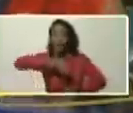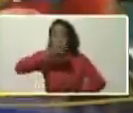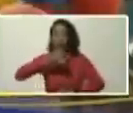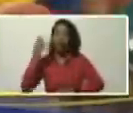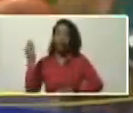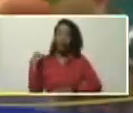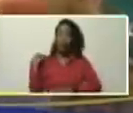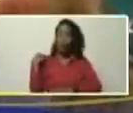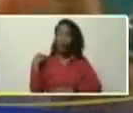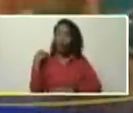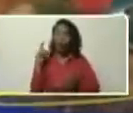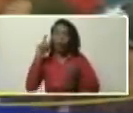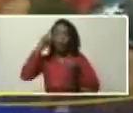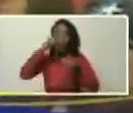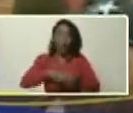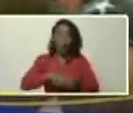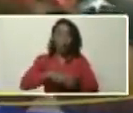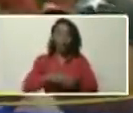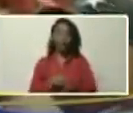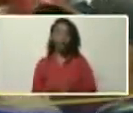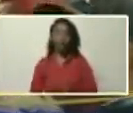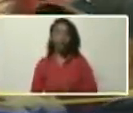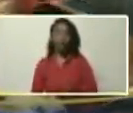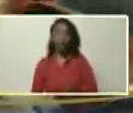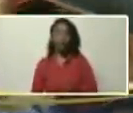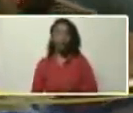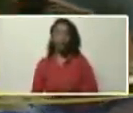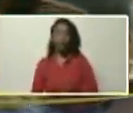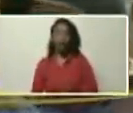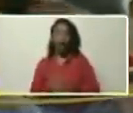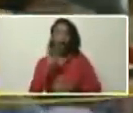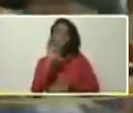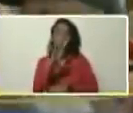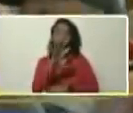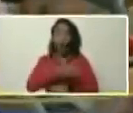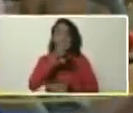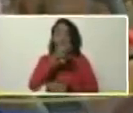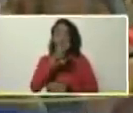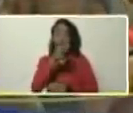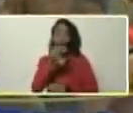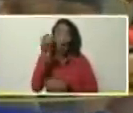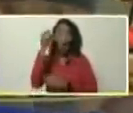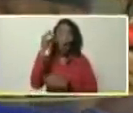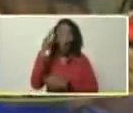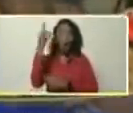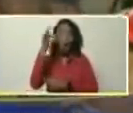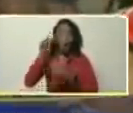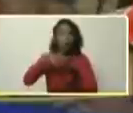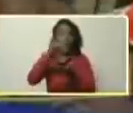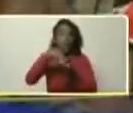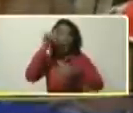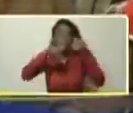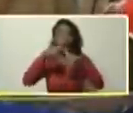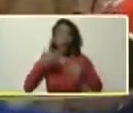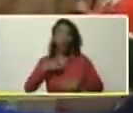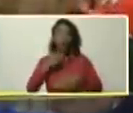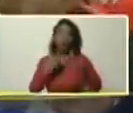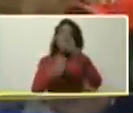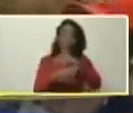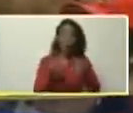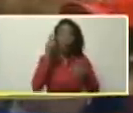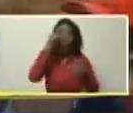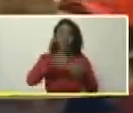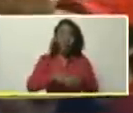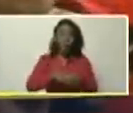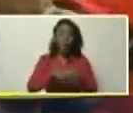decían, a inscribir. Y a las 4 de la tarde en el Consejo Nacional Electoral vamos a inscribir la candidatura